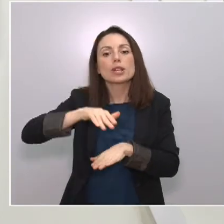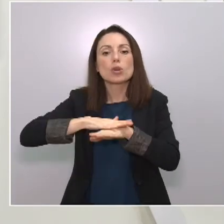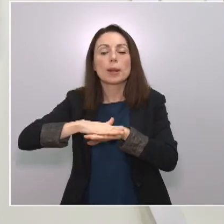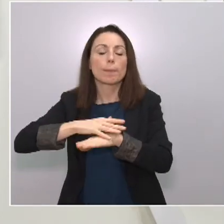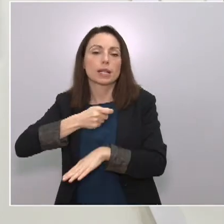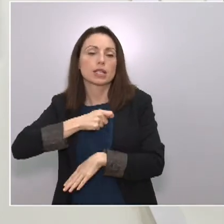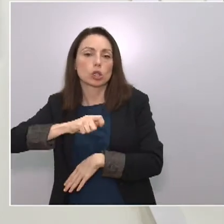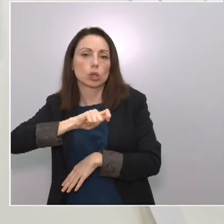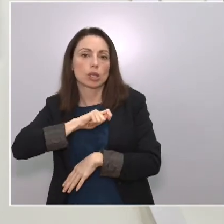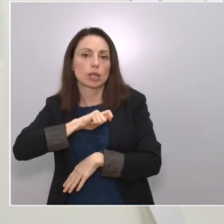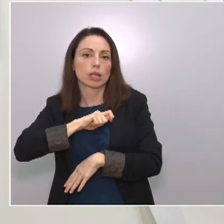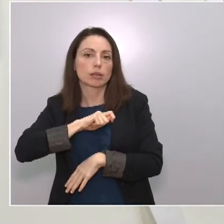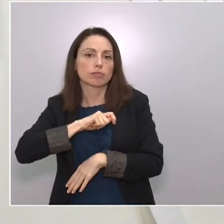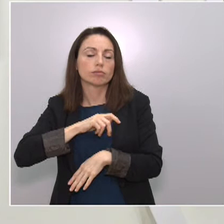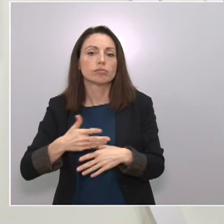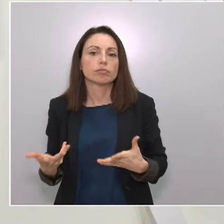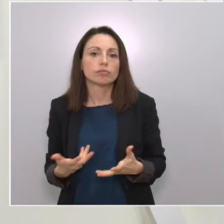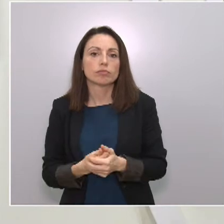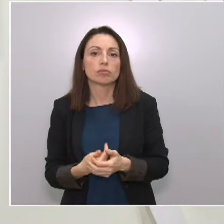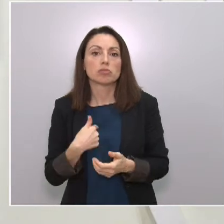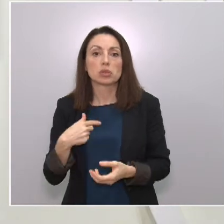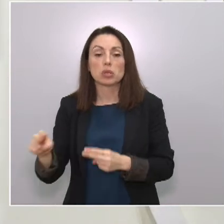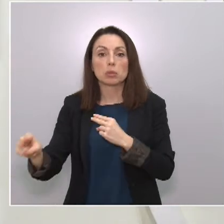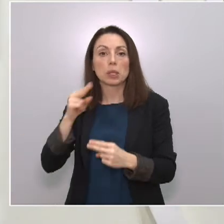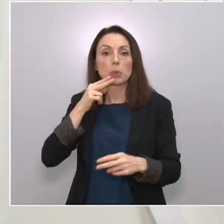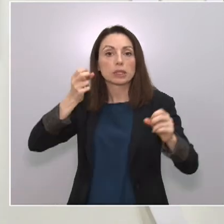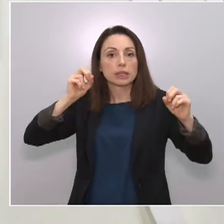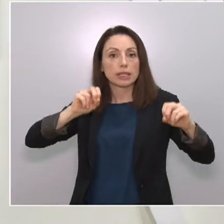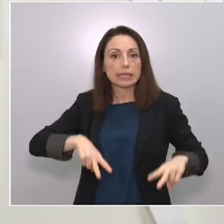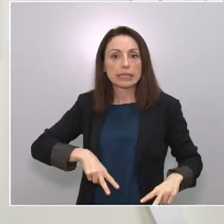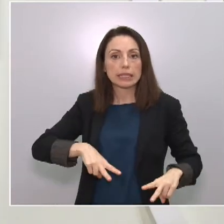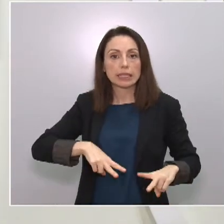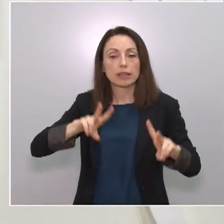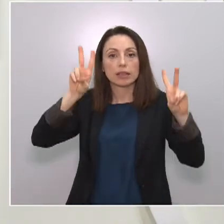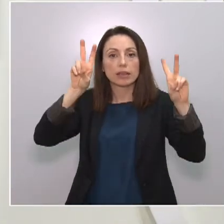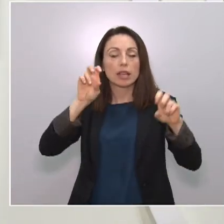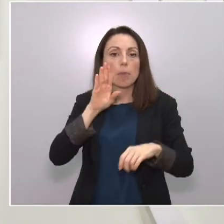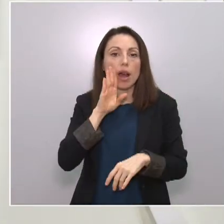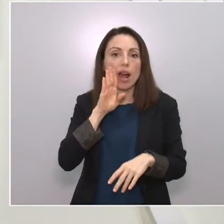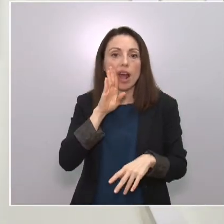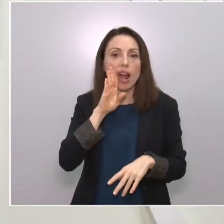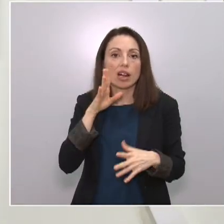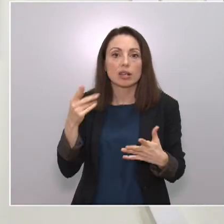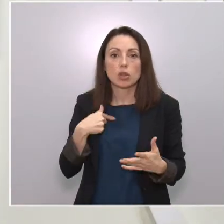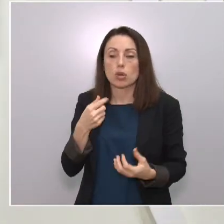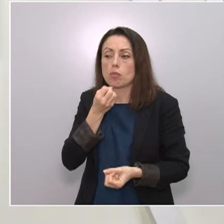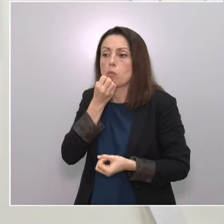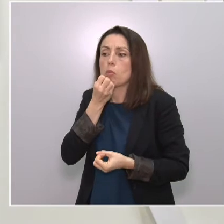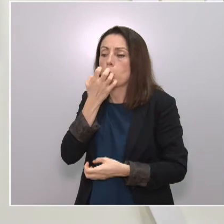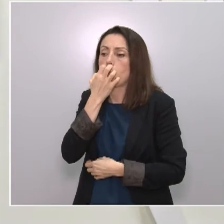Gobierno del señor Sánchez, no he recibido respuesta a este reproche que le he